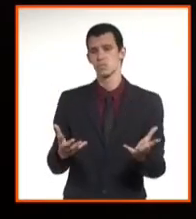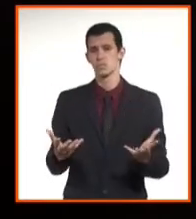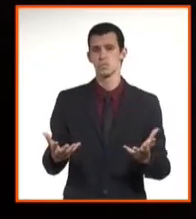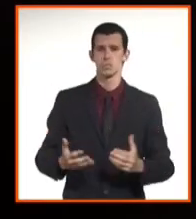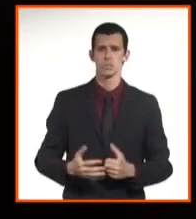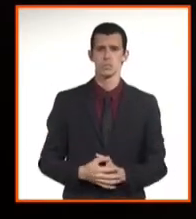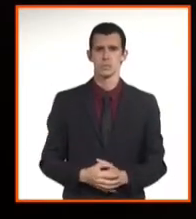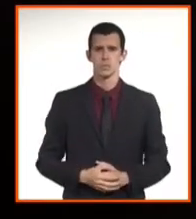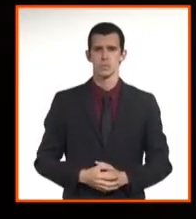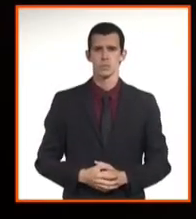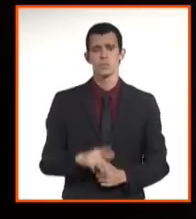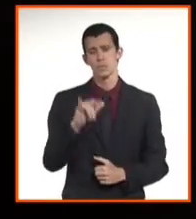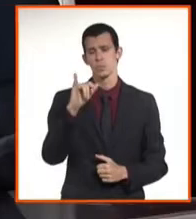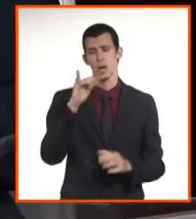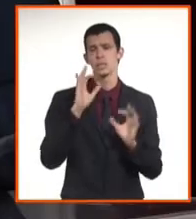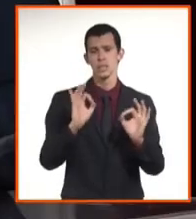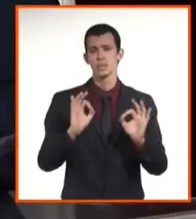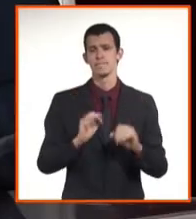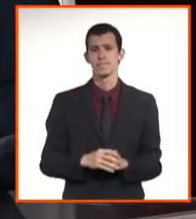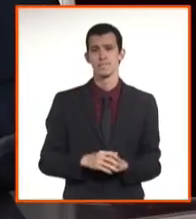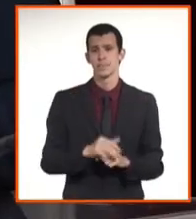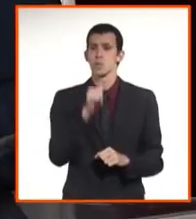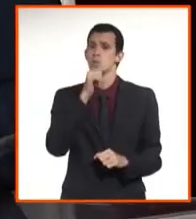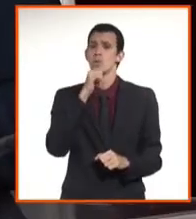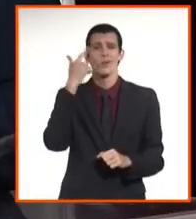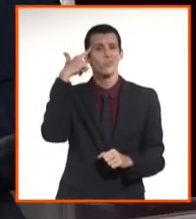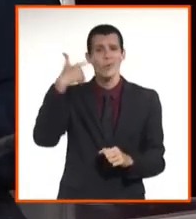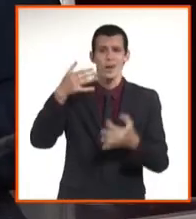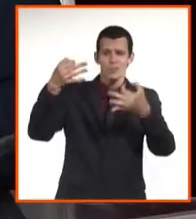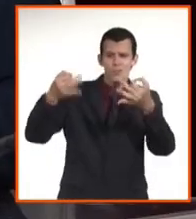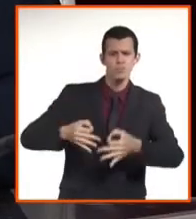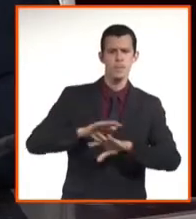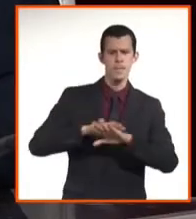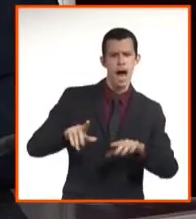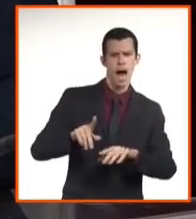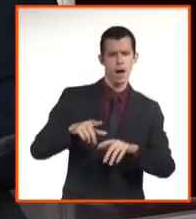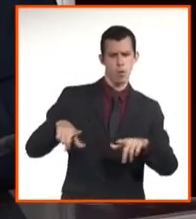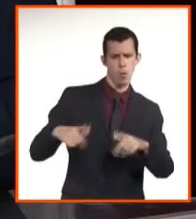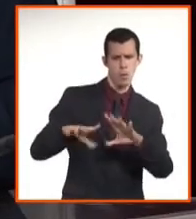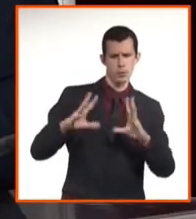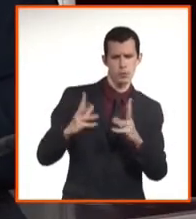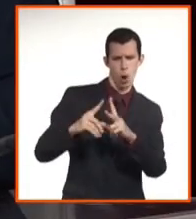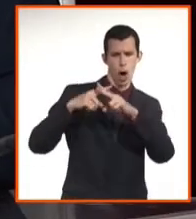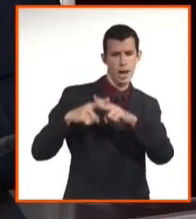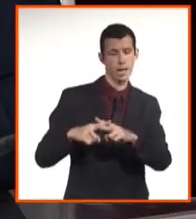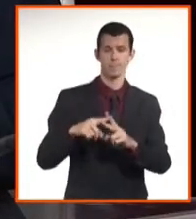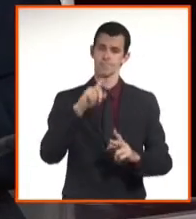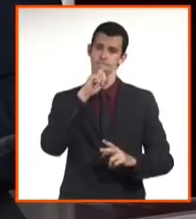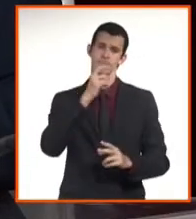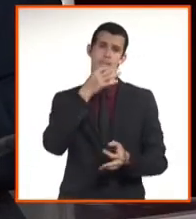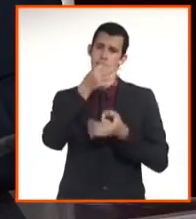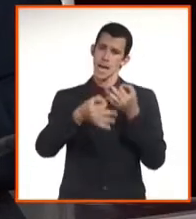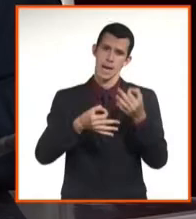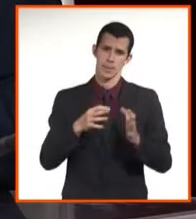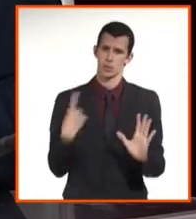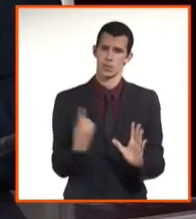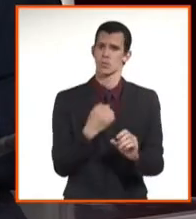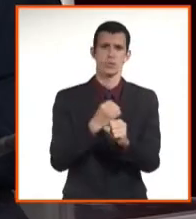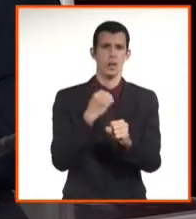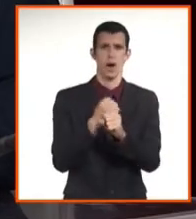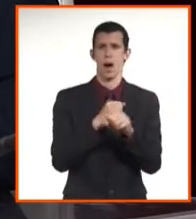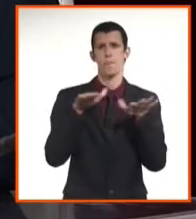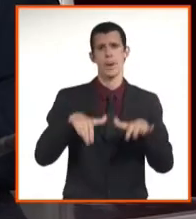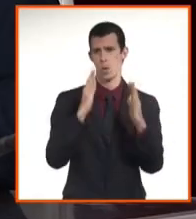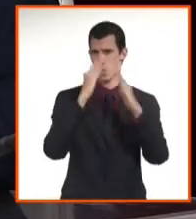del país. Es correcto. Vamos a tener que, y vamos a hacerlo, se ha hecho realmente en todos los mantenimientos, se trabaja ininterrumpidamente,